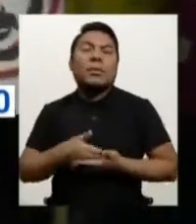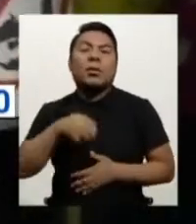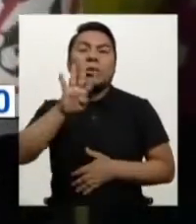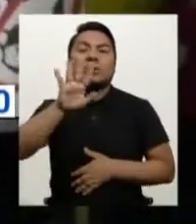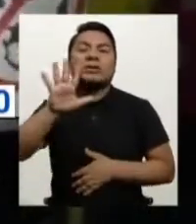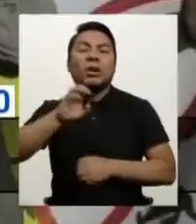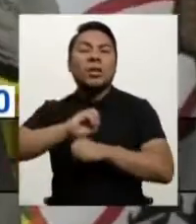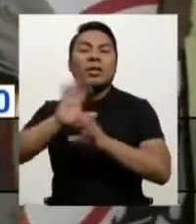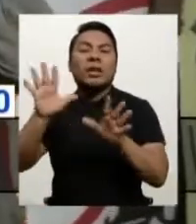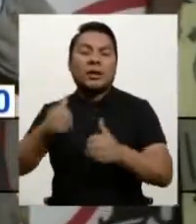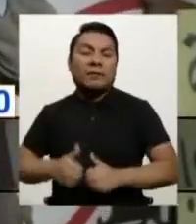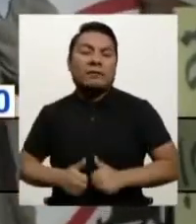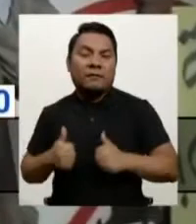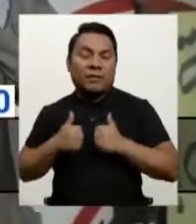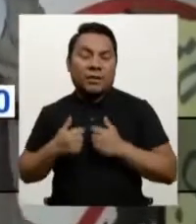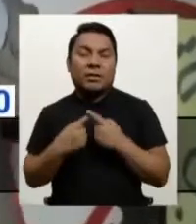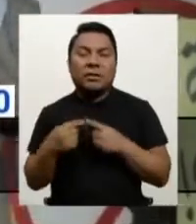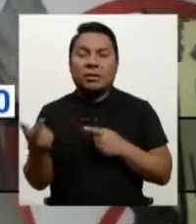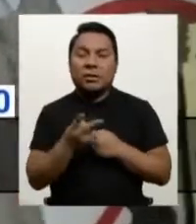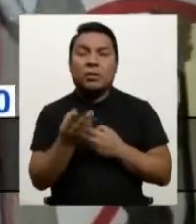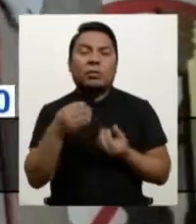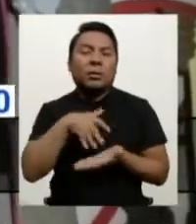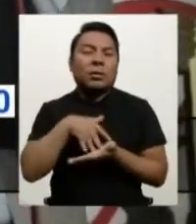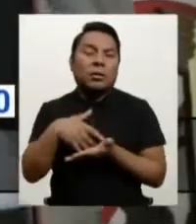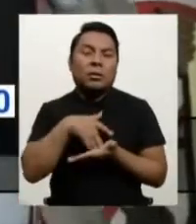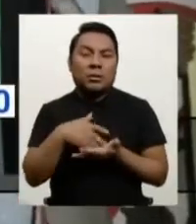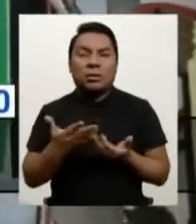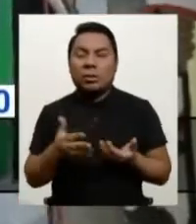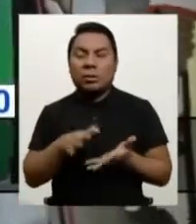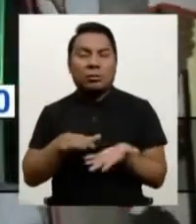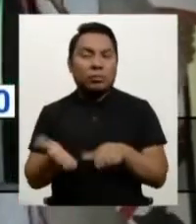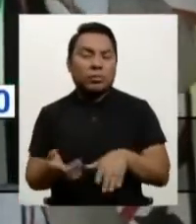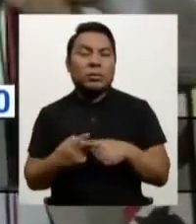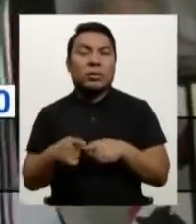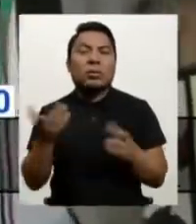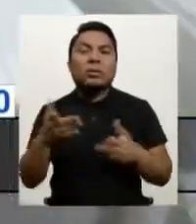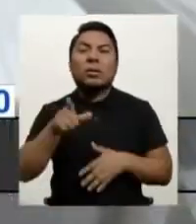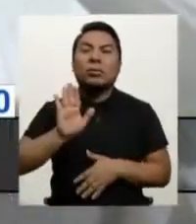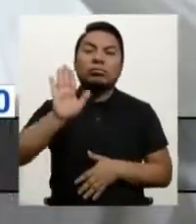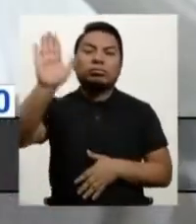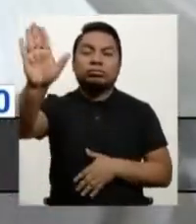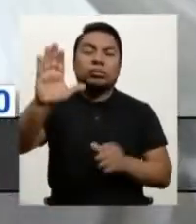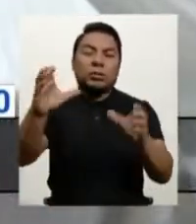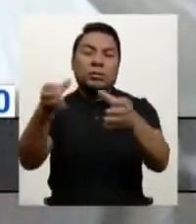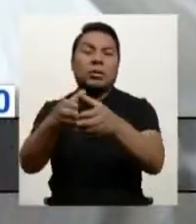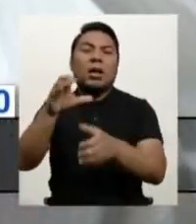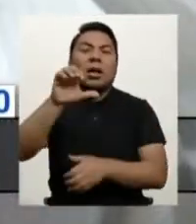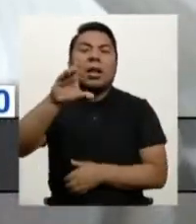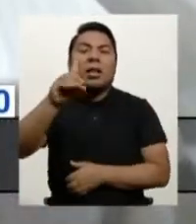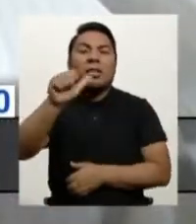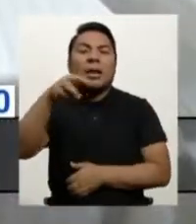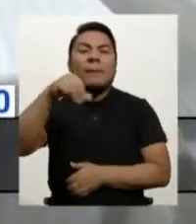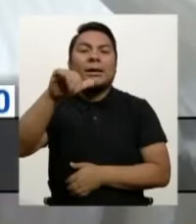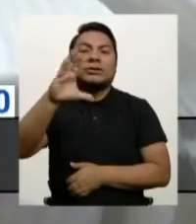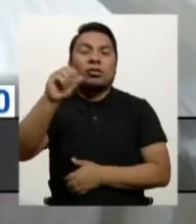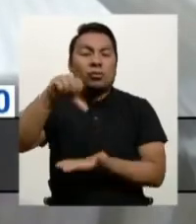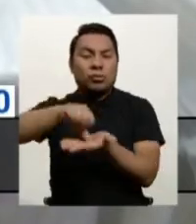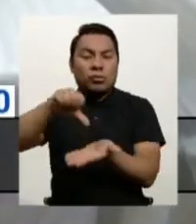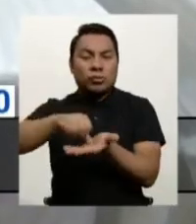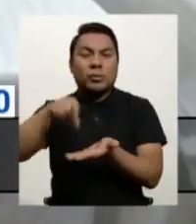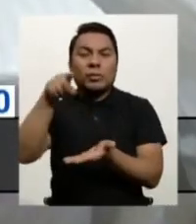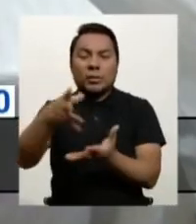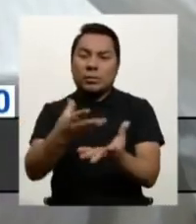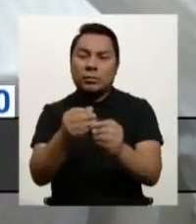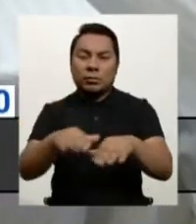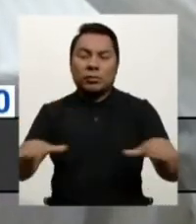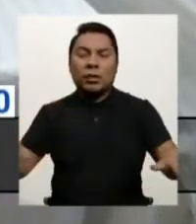casos, debido a la lactancia insuficiente, la región rural de Guta, ubicada en el este de Damasco, está sitiada desde el 2013 por el régimen